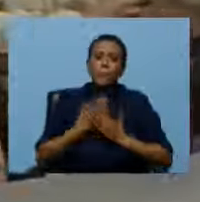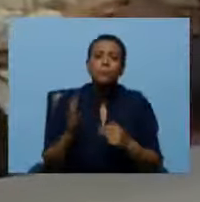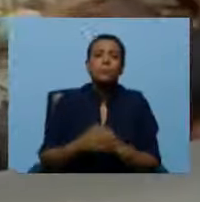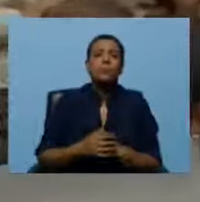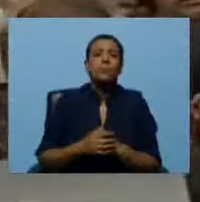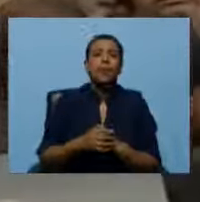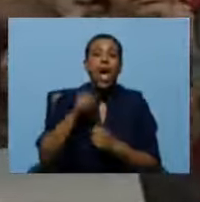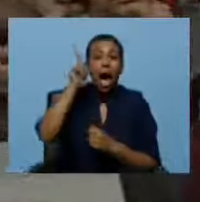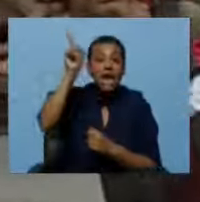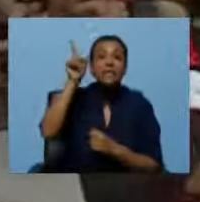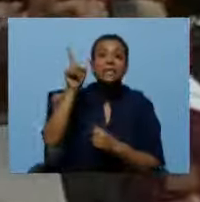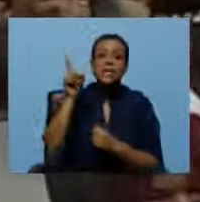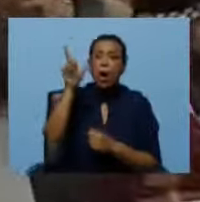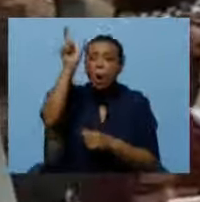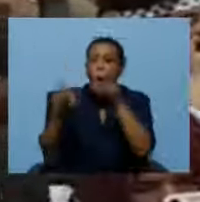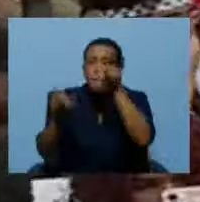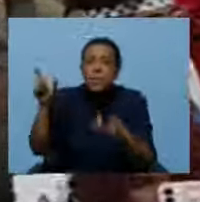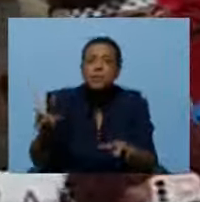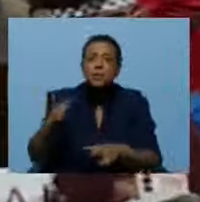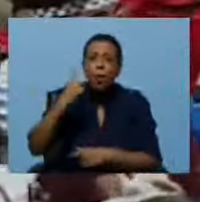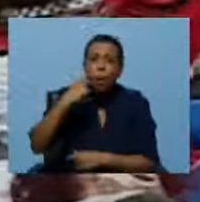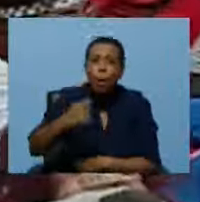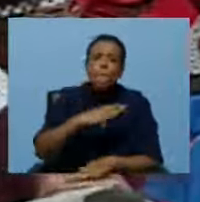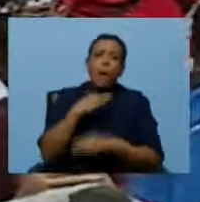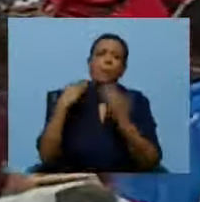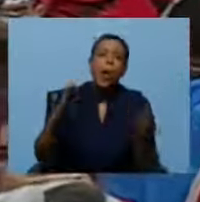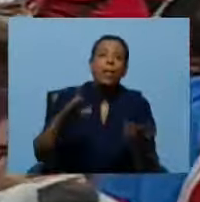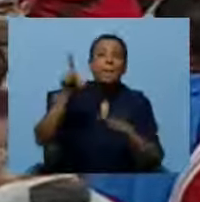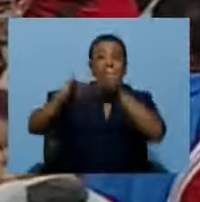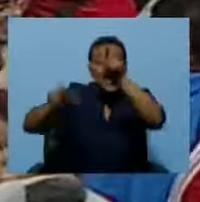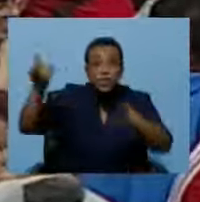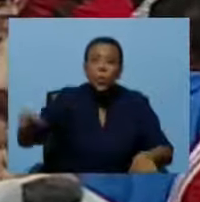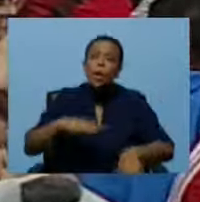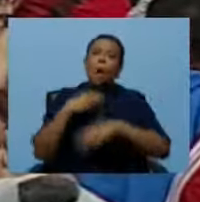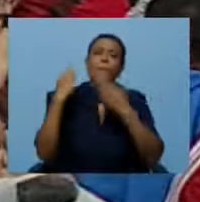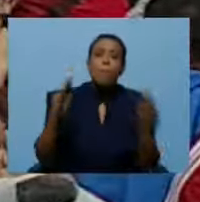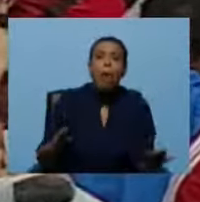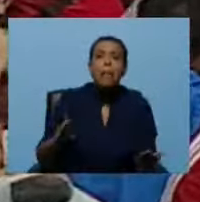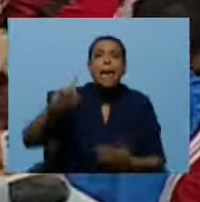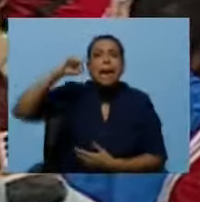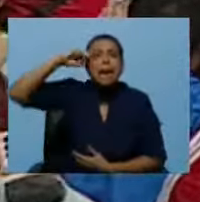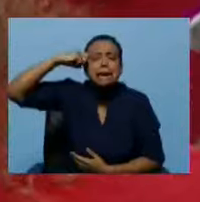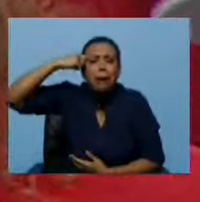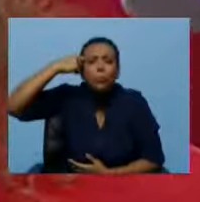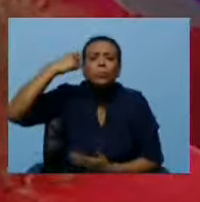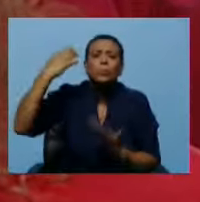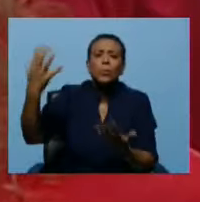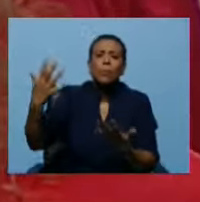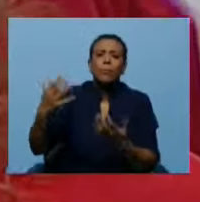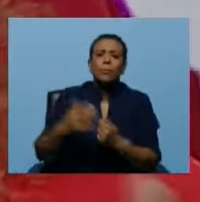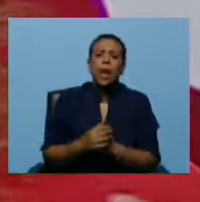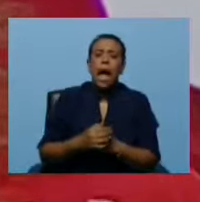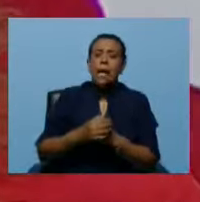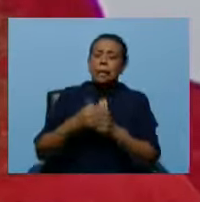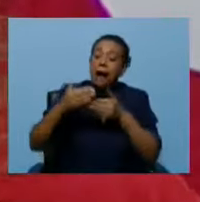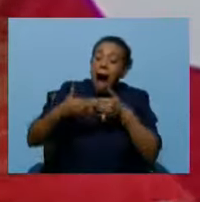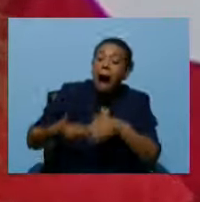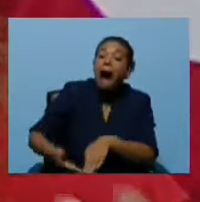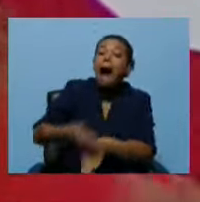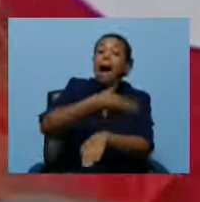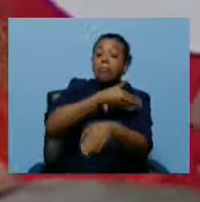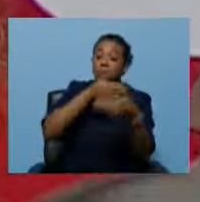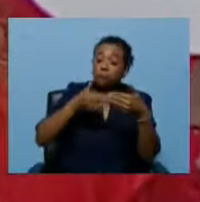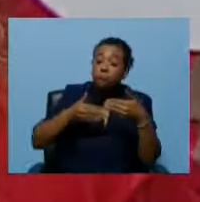con este mártir, con estos mártires serán el preludio para la